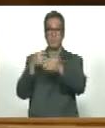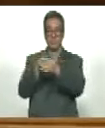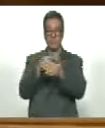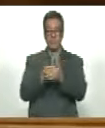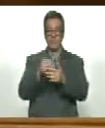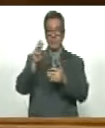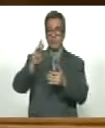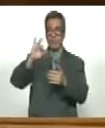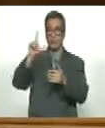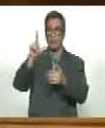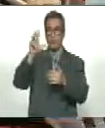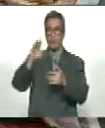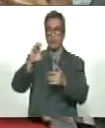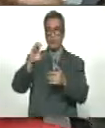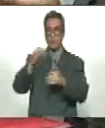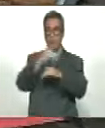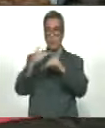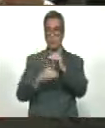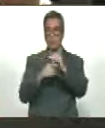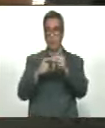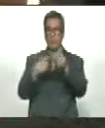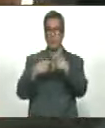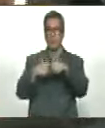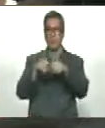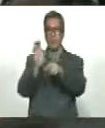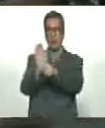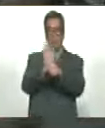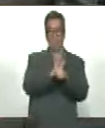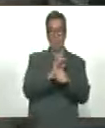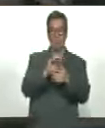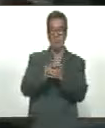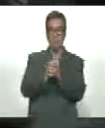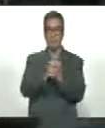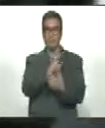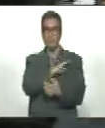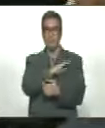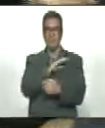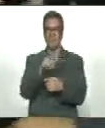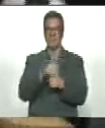Y William Castillo, viceministro de Política de Antibloqueo y amigo mío.